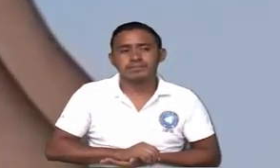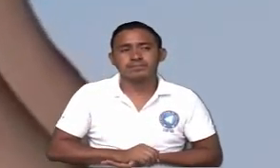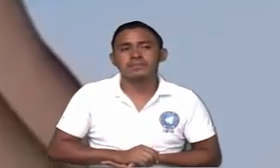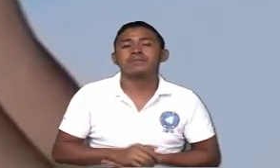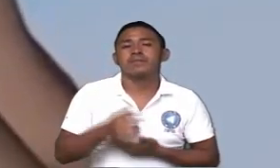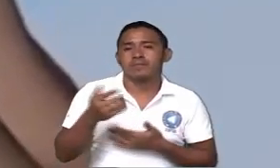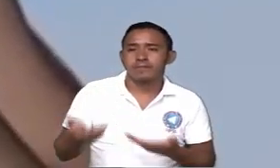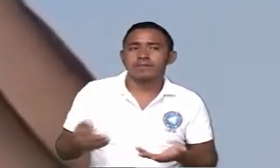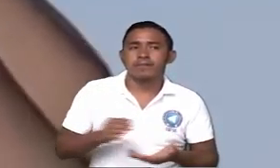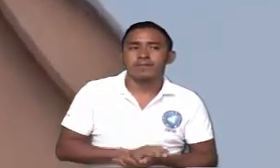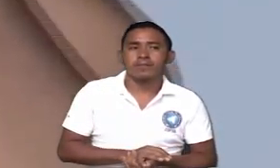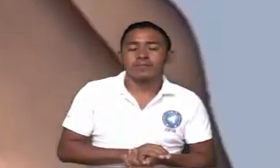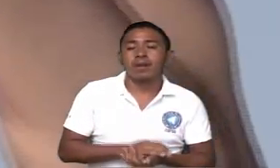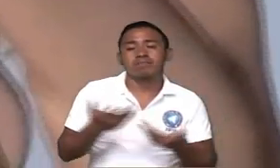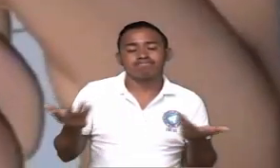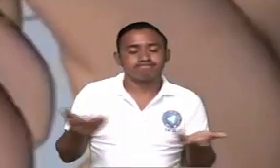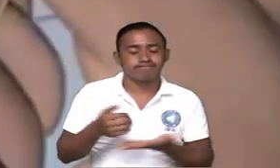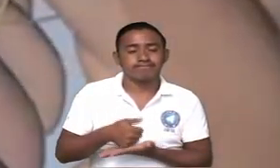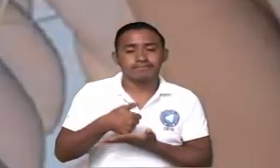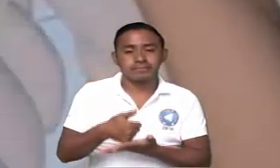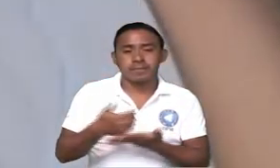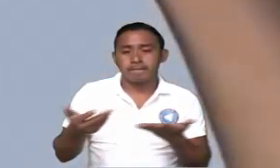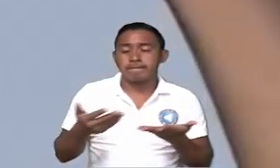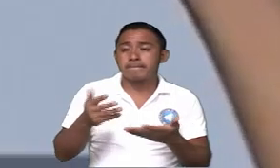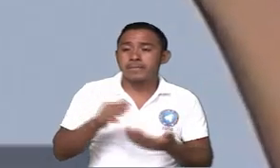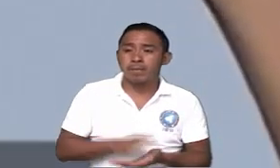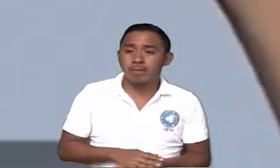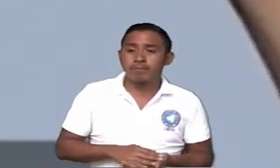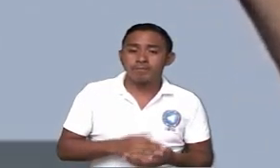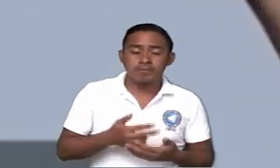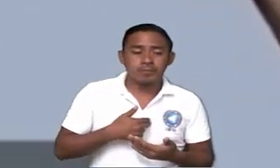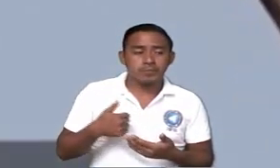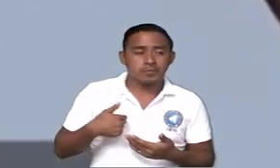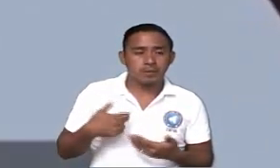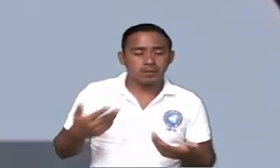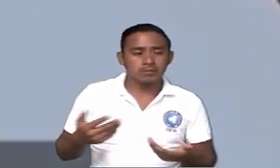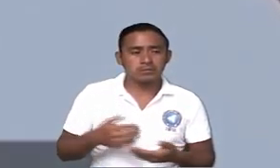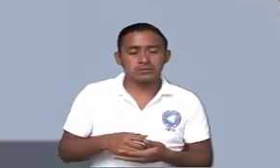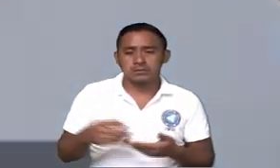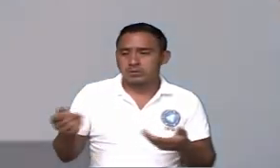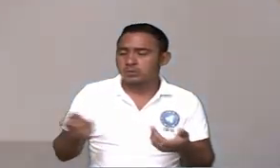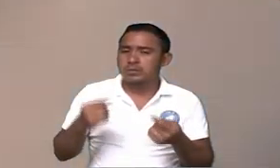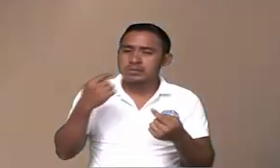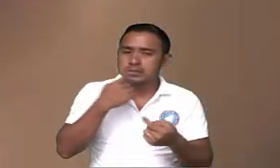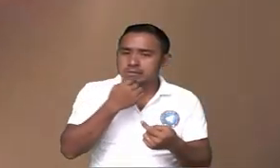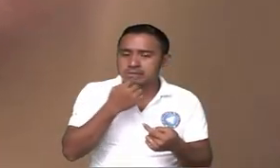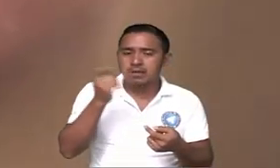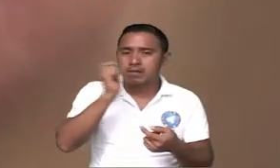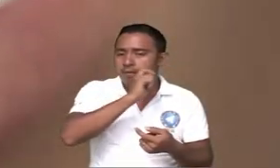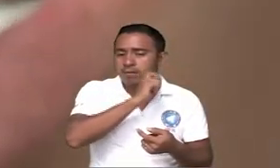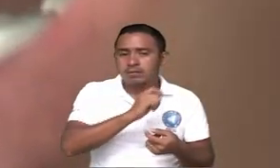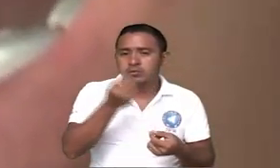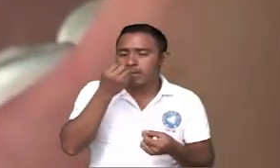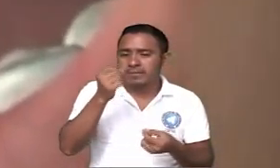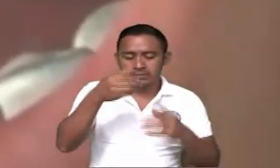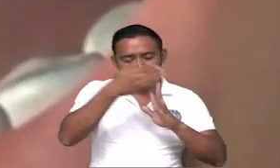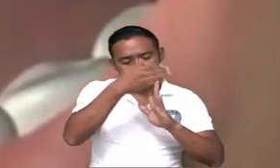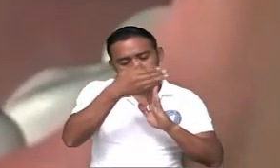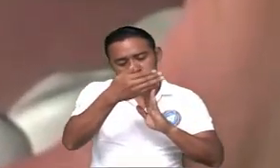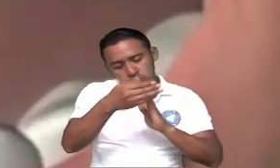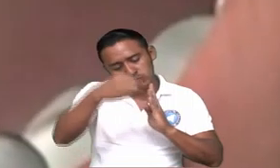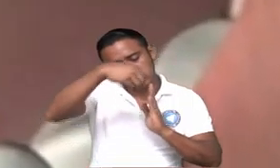eso favorece que haya residuos a nivel de los espacios dentales de comida